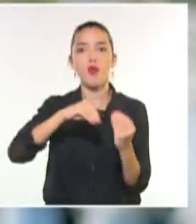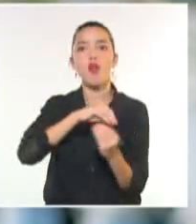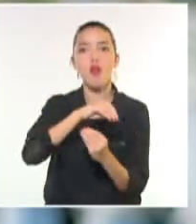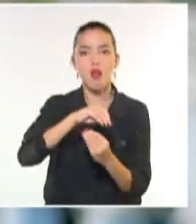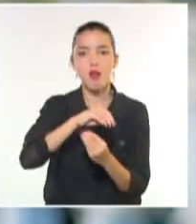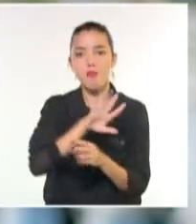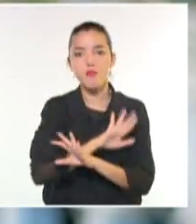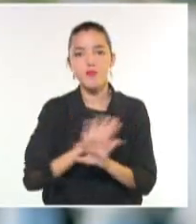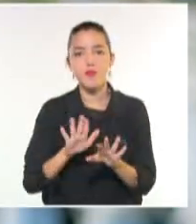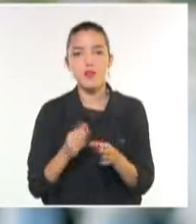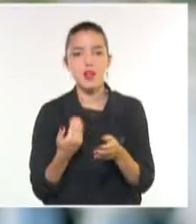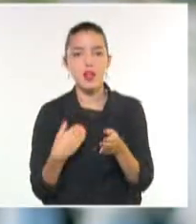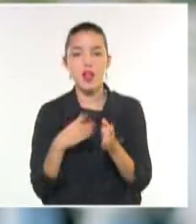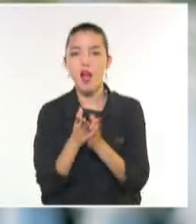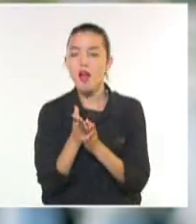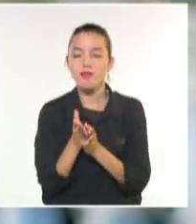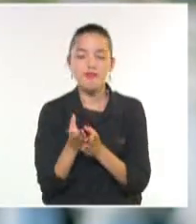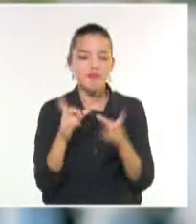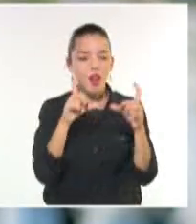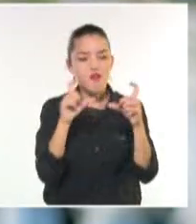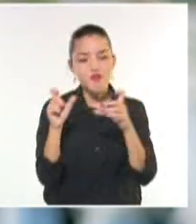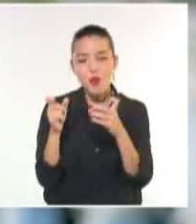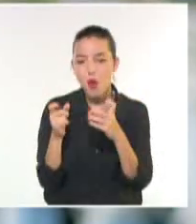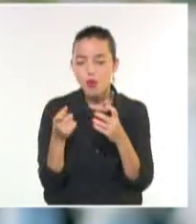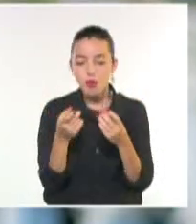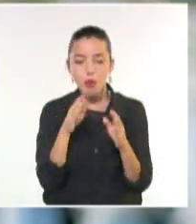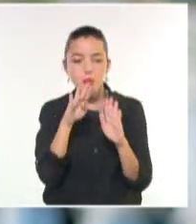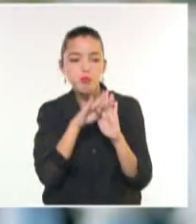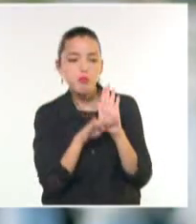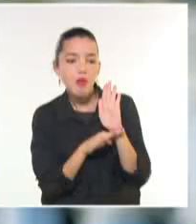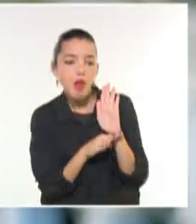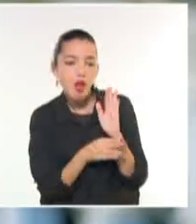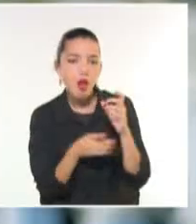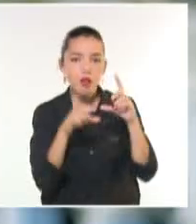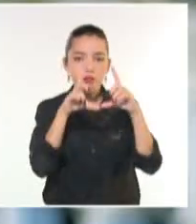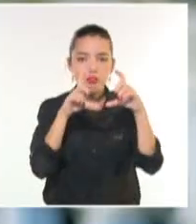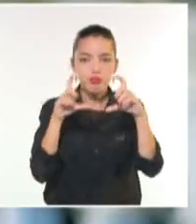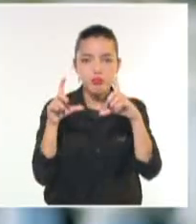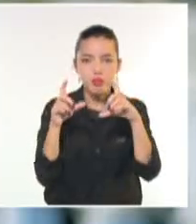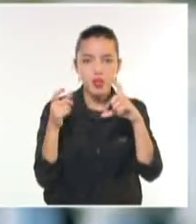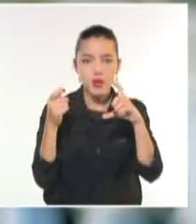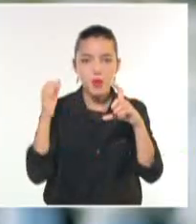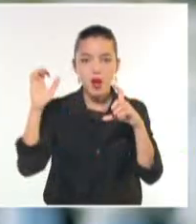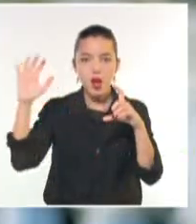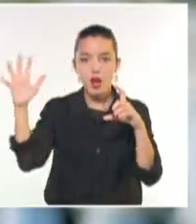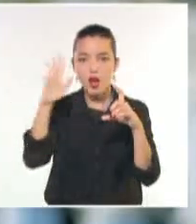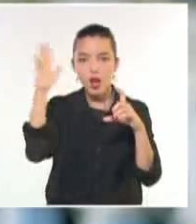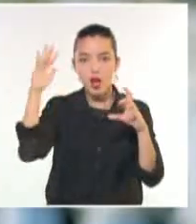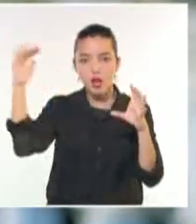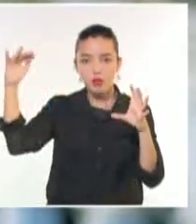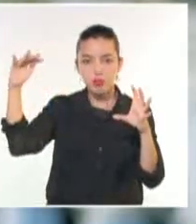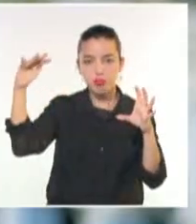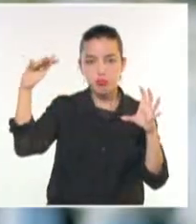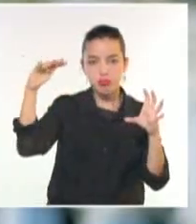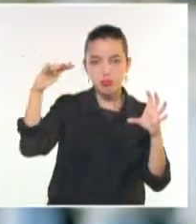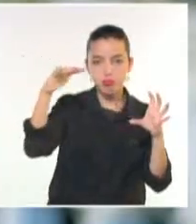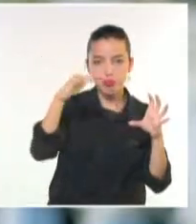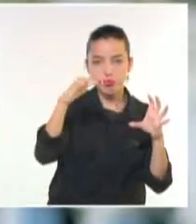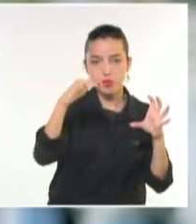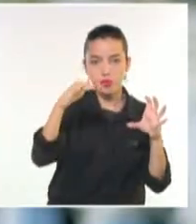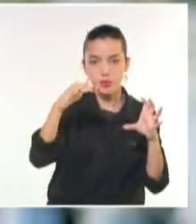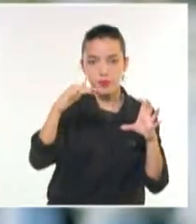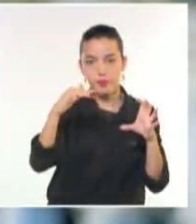tener la foto planificada o tu trípode, tu encuadre, y puede que o la tormenta llega y hace tu foto ideal, o